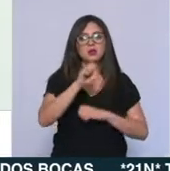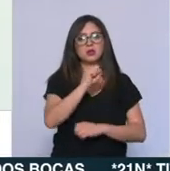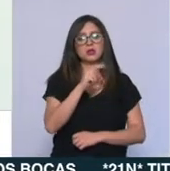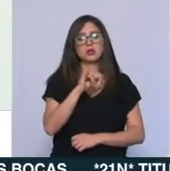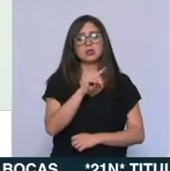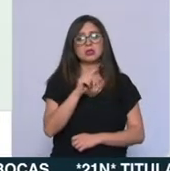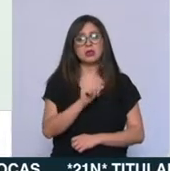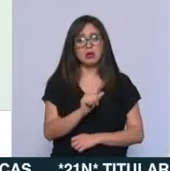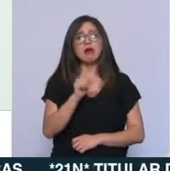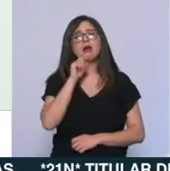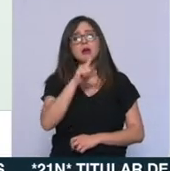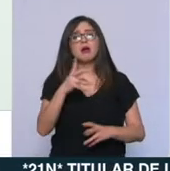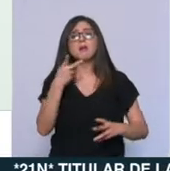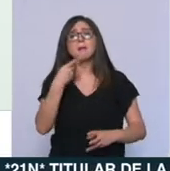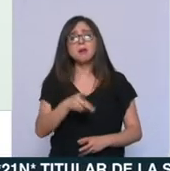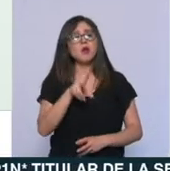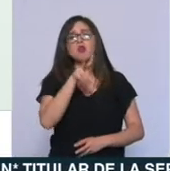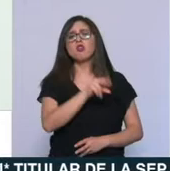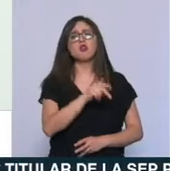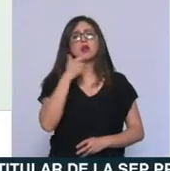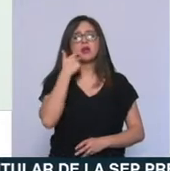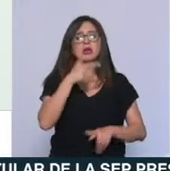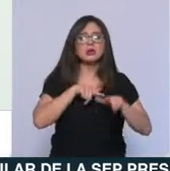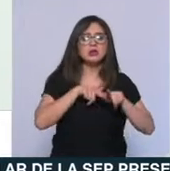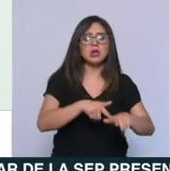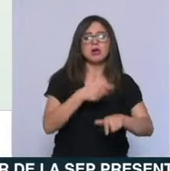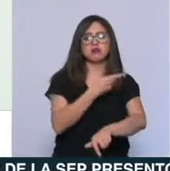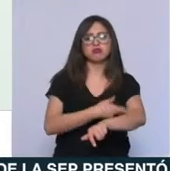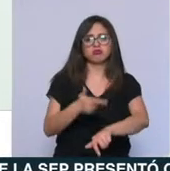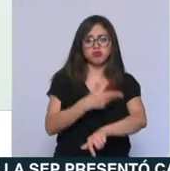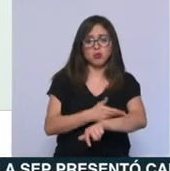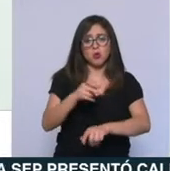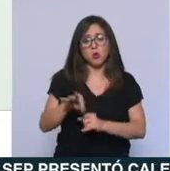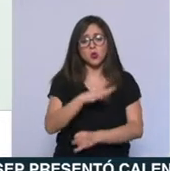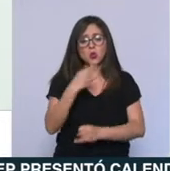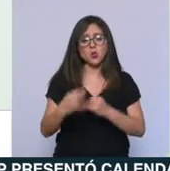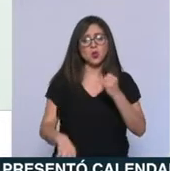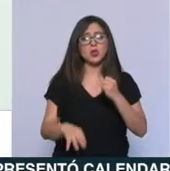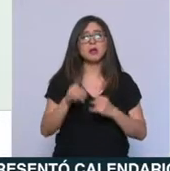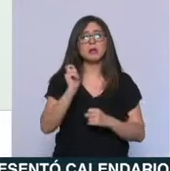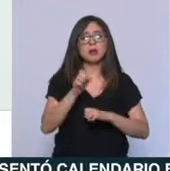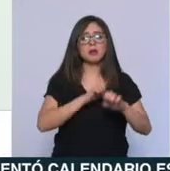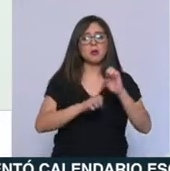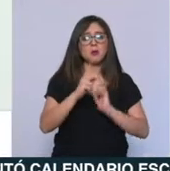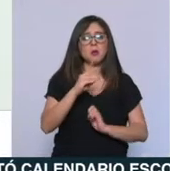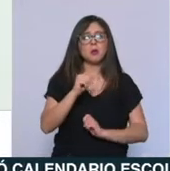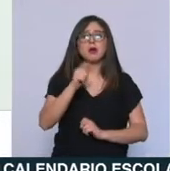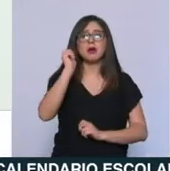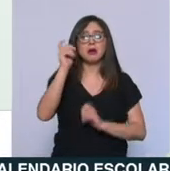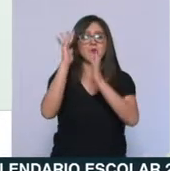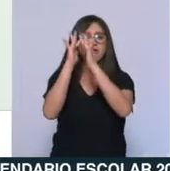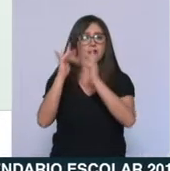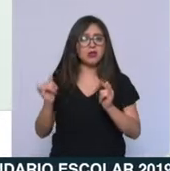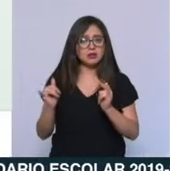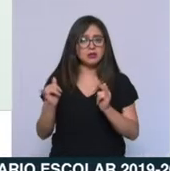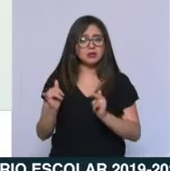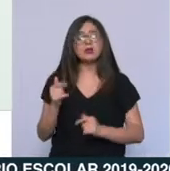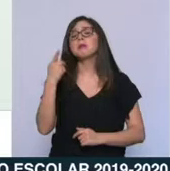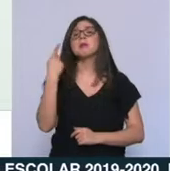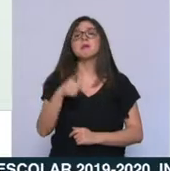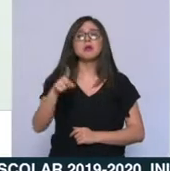decidió no continuar en el proceso. Y la última empresa, que es Poma, que son unos franceses, con los